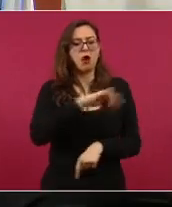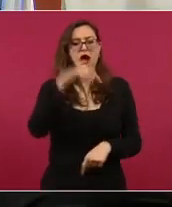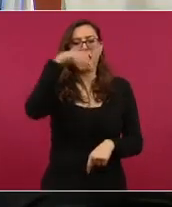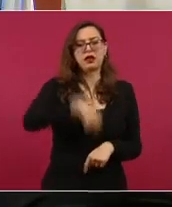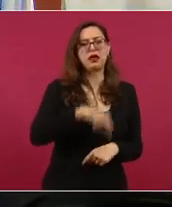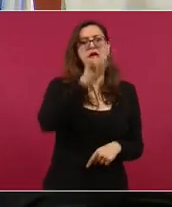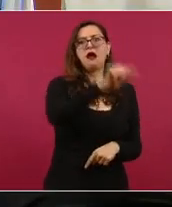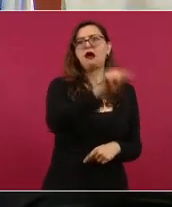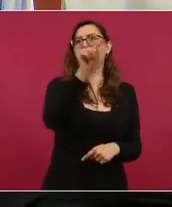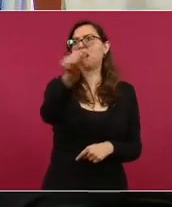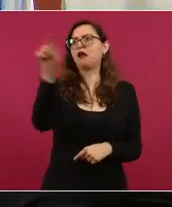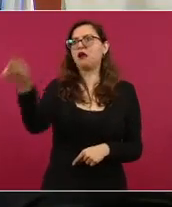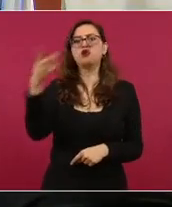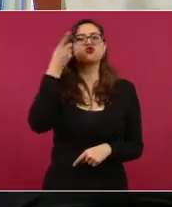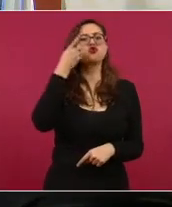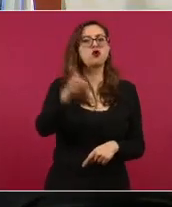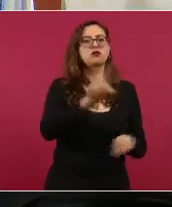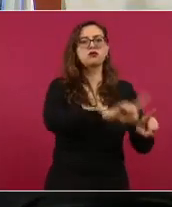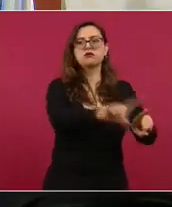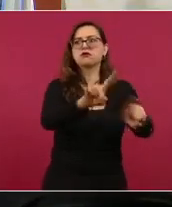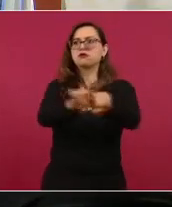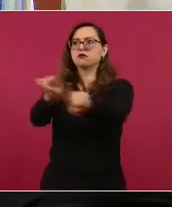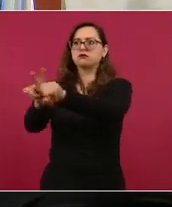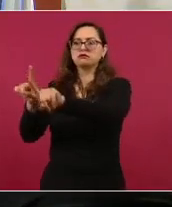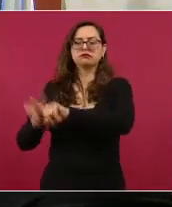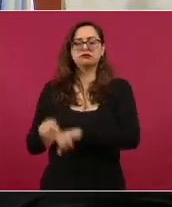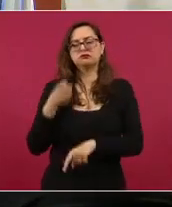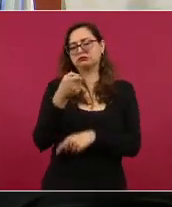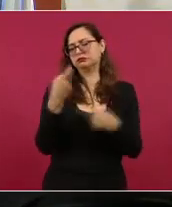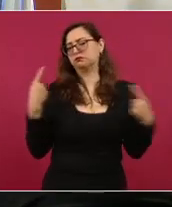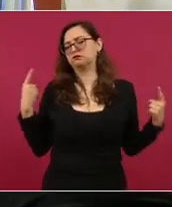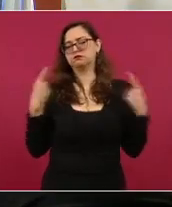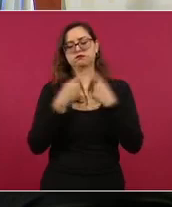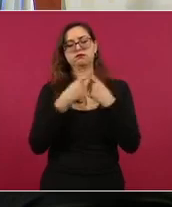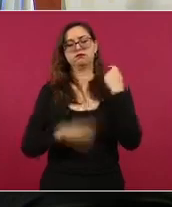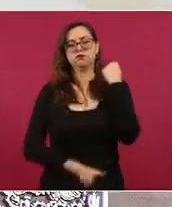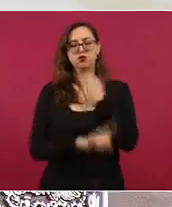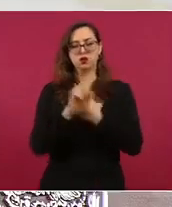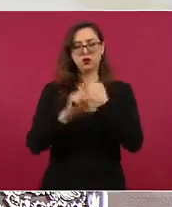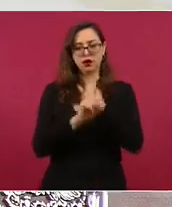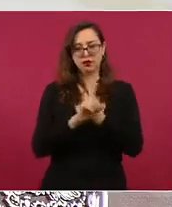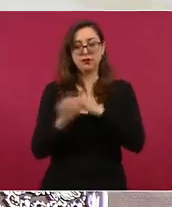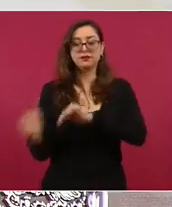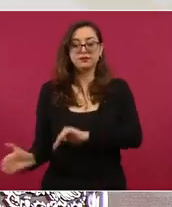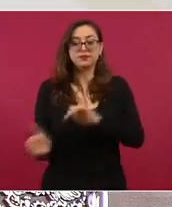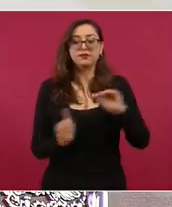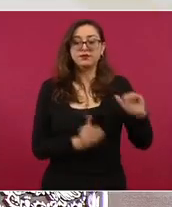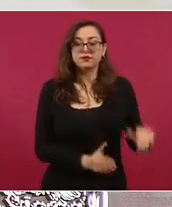trajo mucha la atención porque la mayoría de los ciudadanos creemos que los Pumas